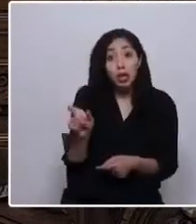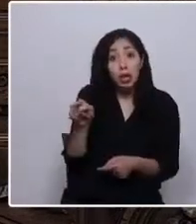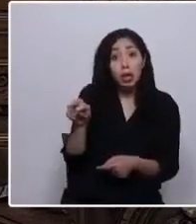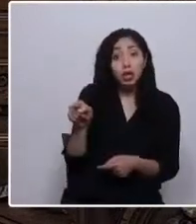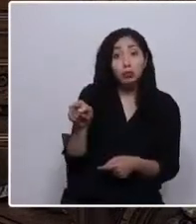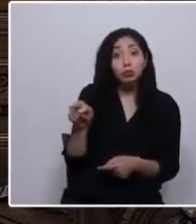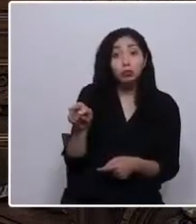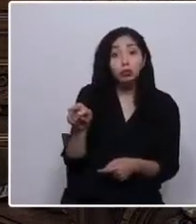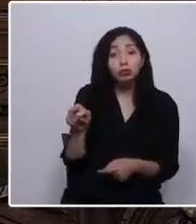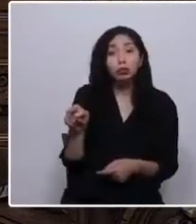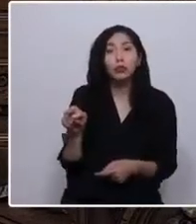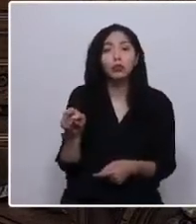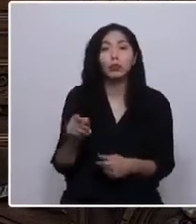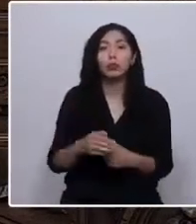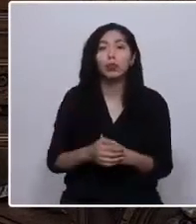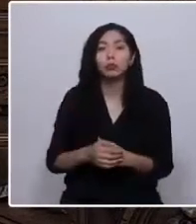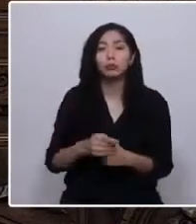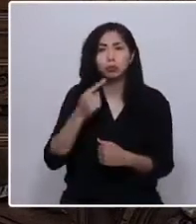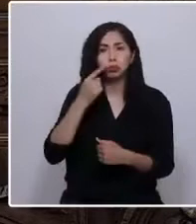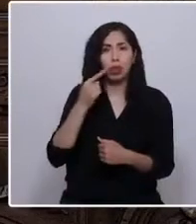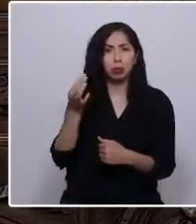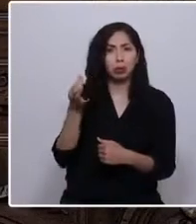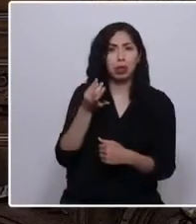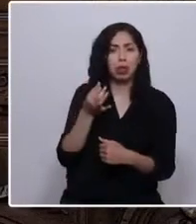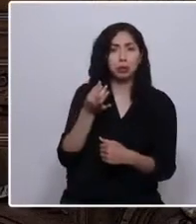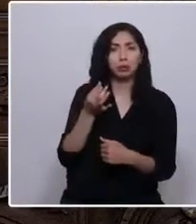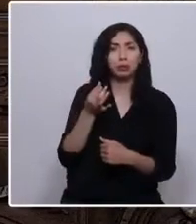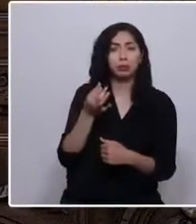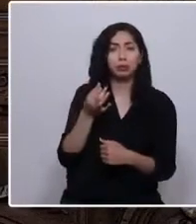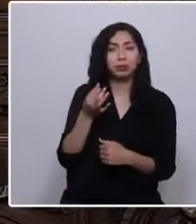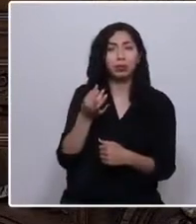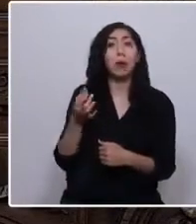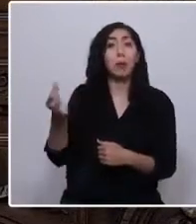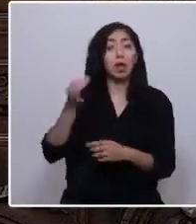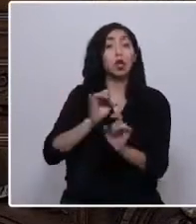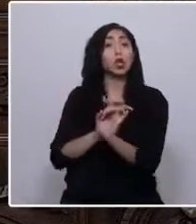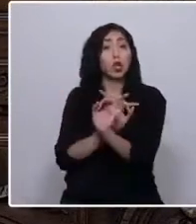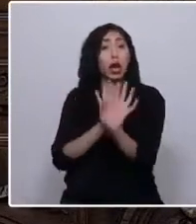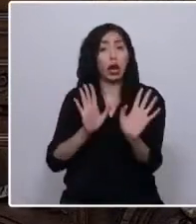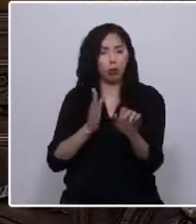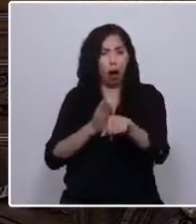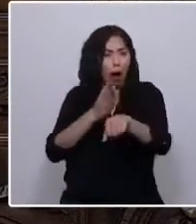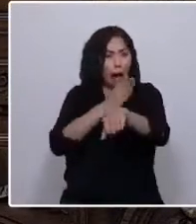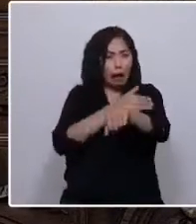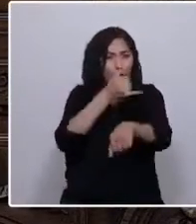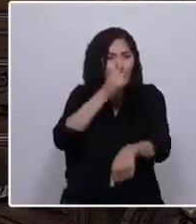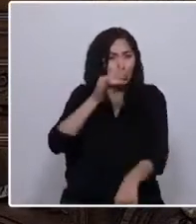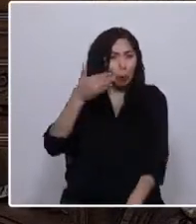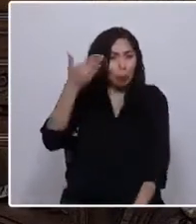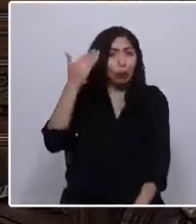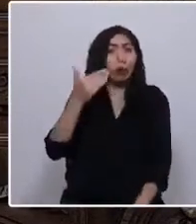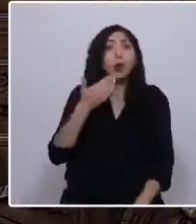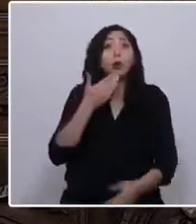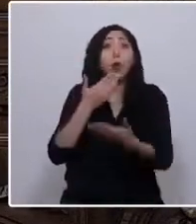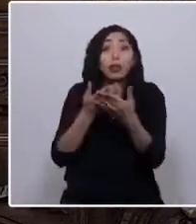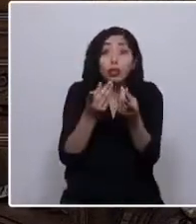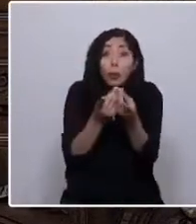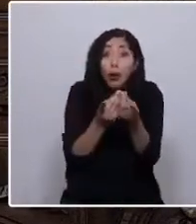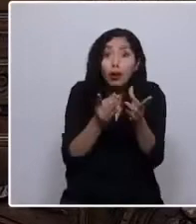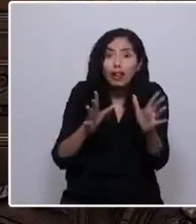Painemal, dijo claramente en aquella época: cuando vuelva la